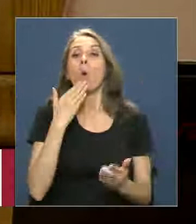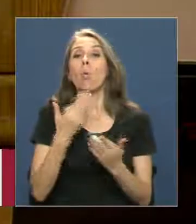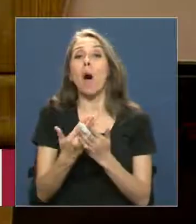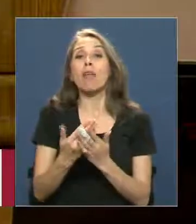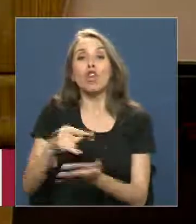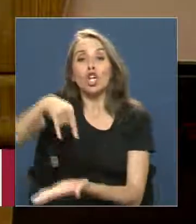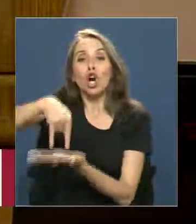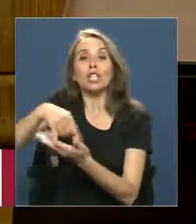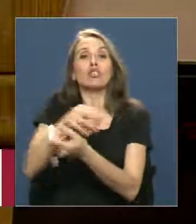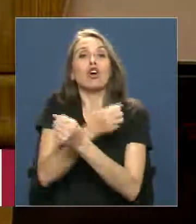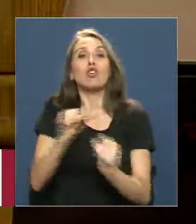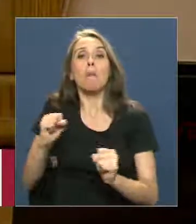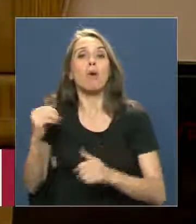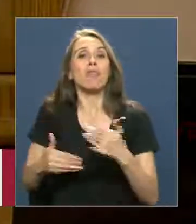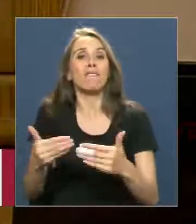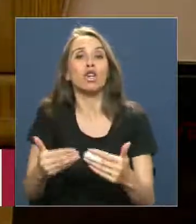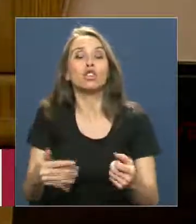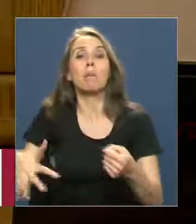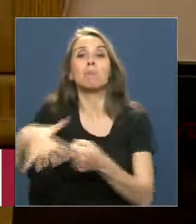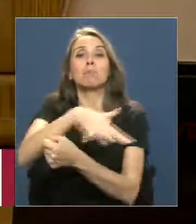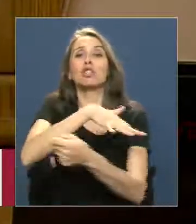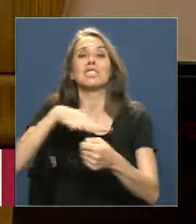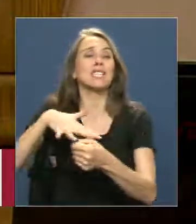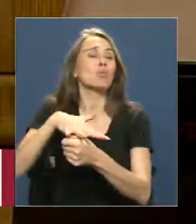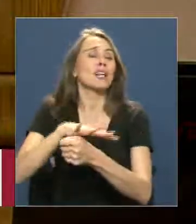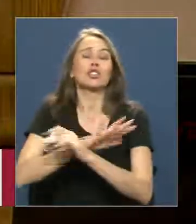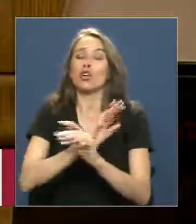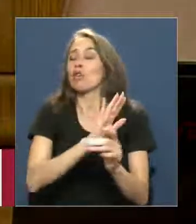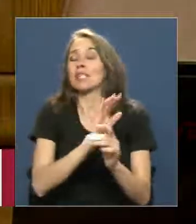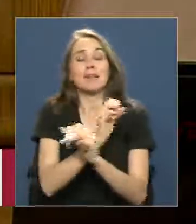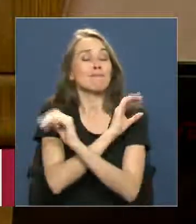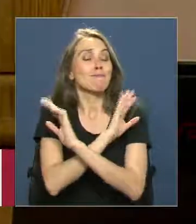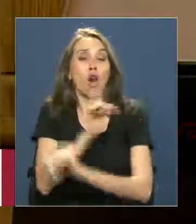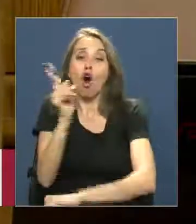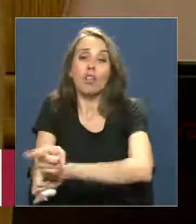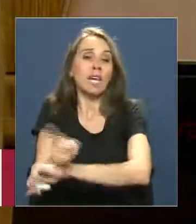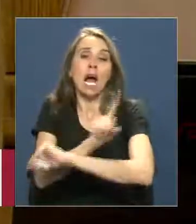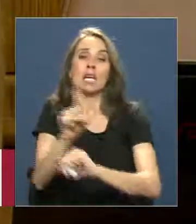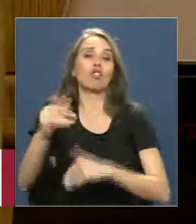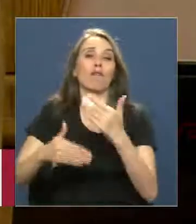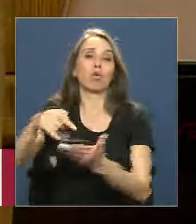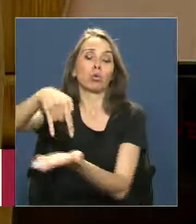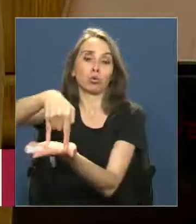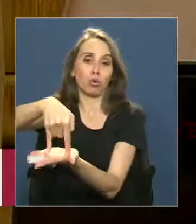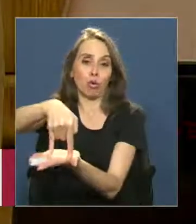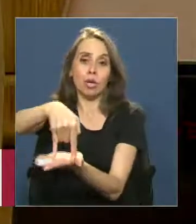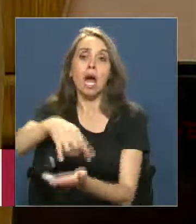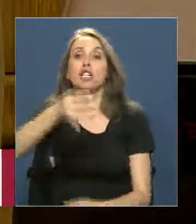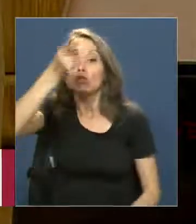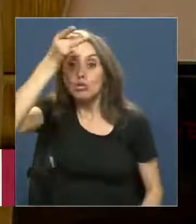funcionar por circunstancias que sean insalvables. Y además,